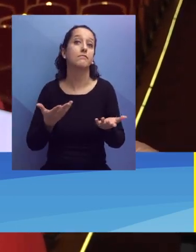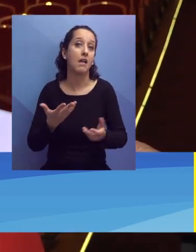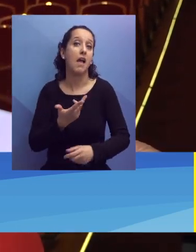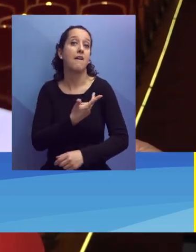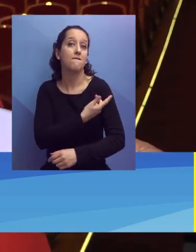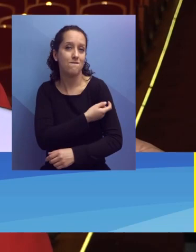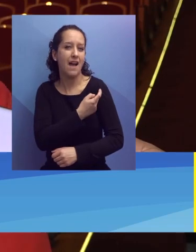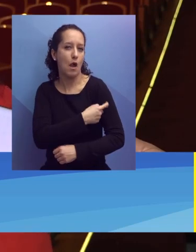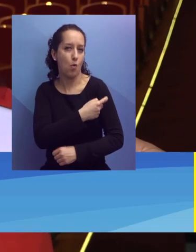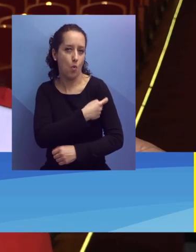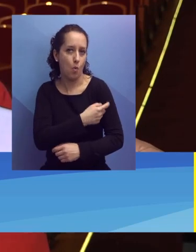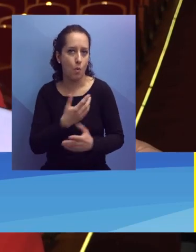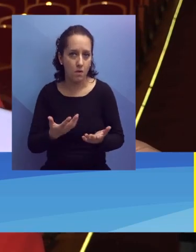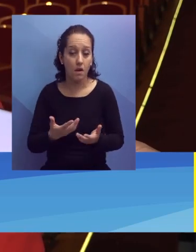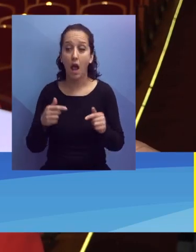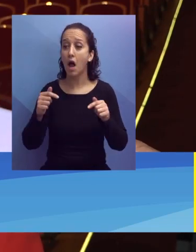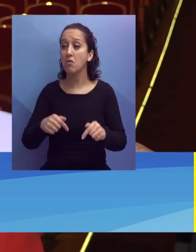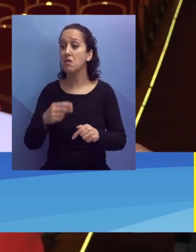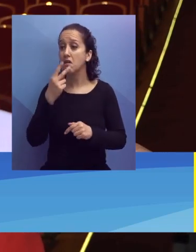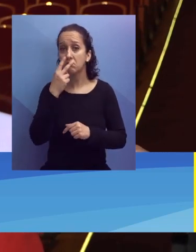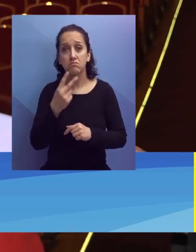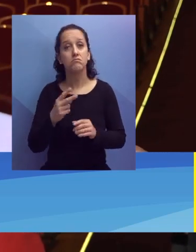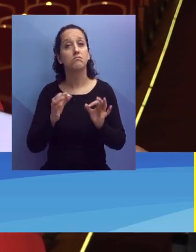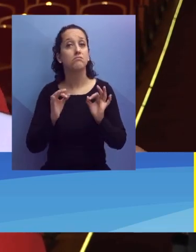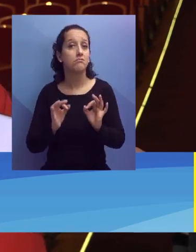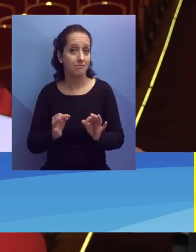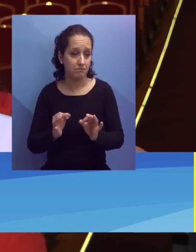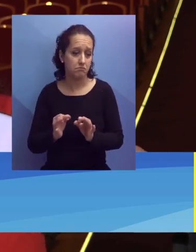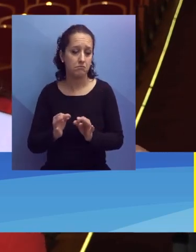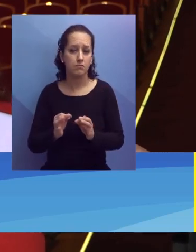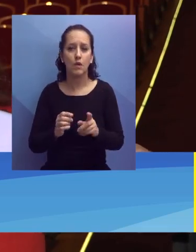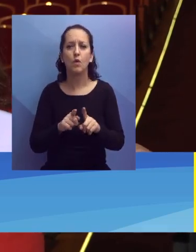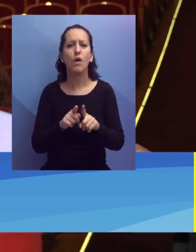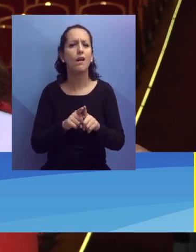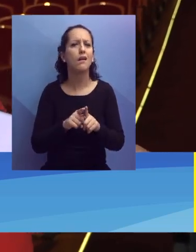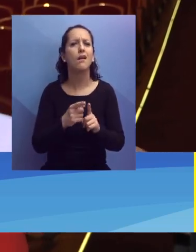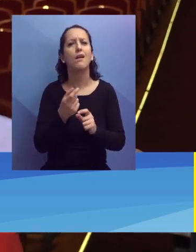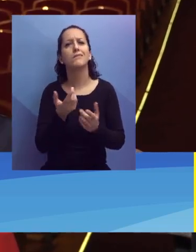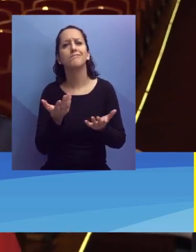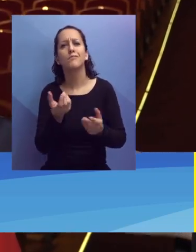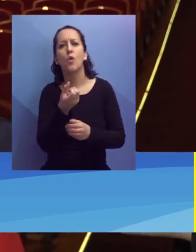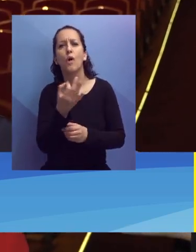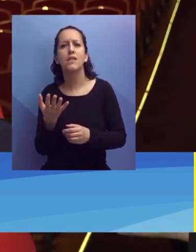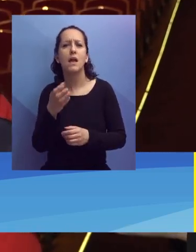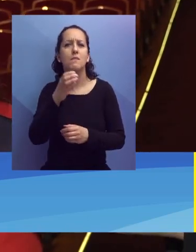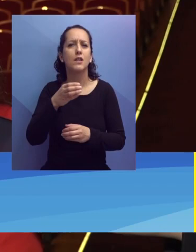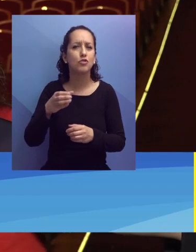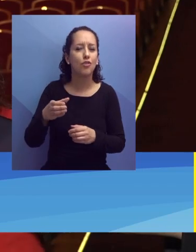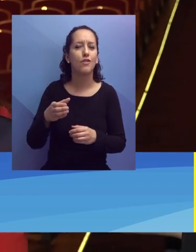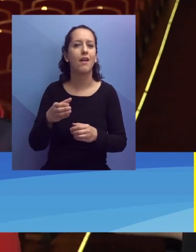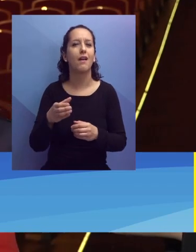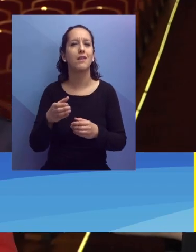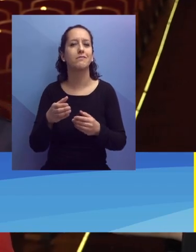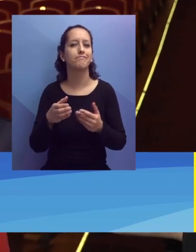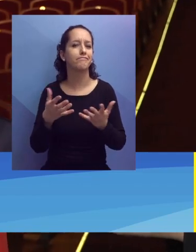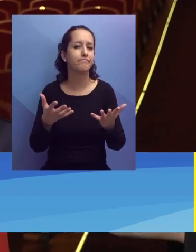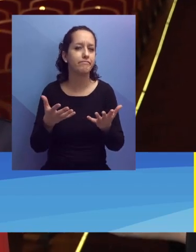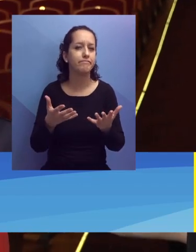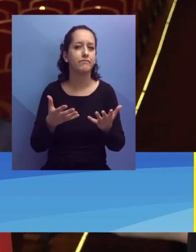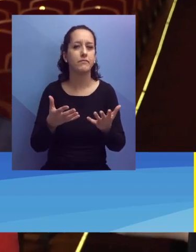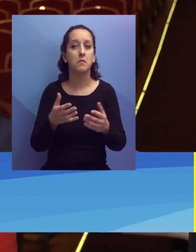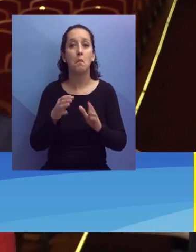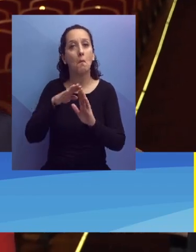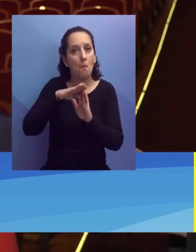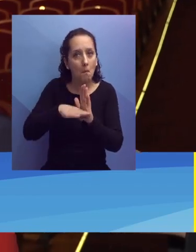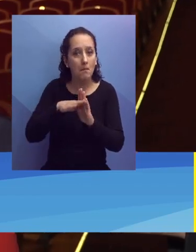la vacunación y que hoy día lo vemos reflejado en que tenemos bajos porcentajes, ¿cierto?, el número